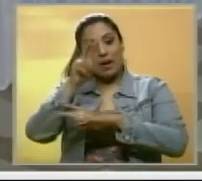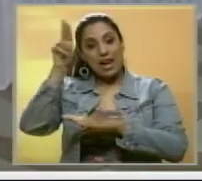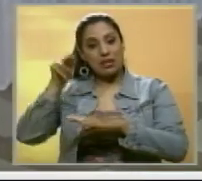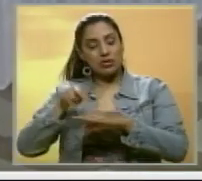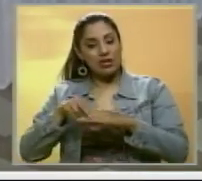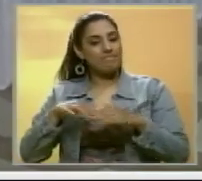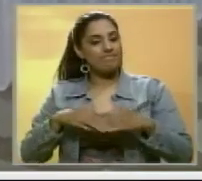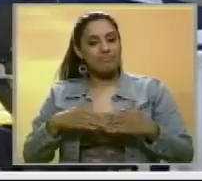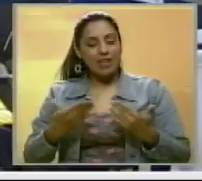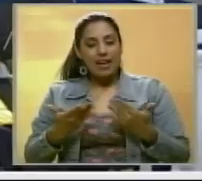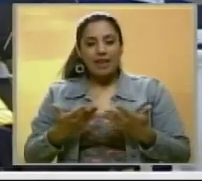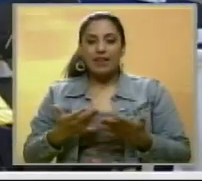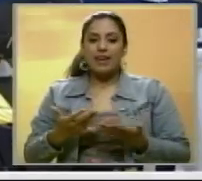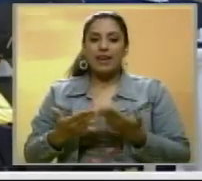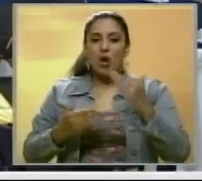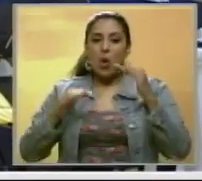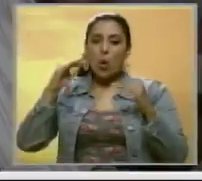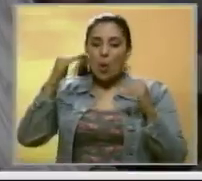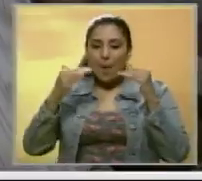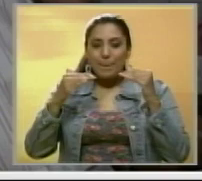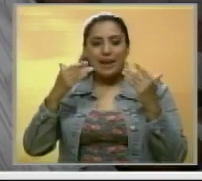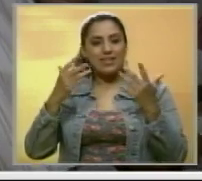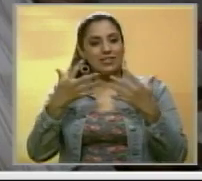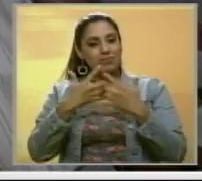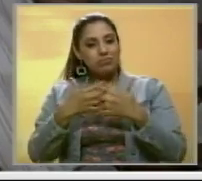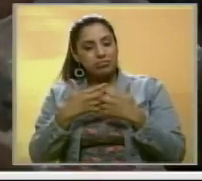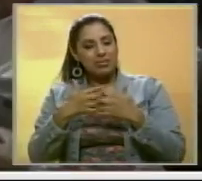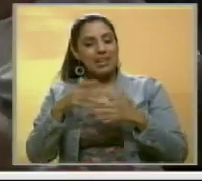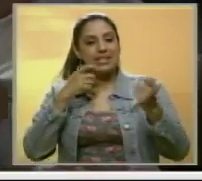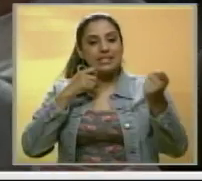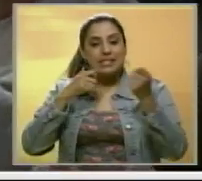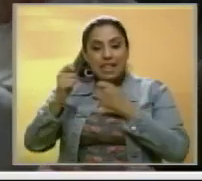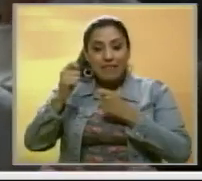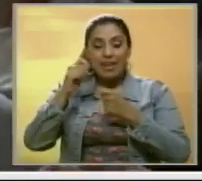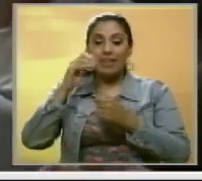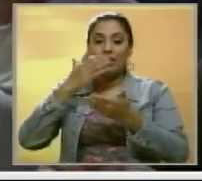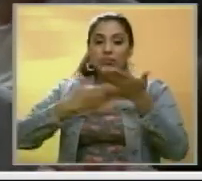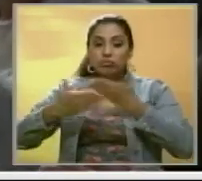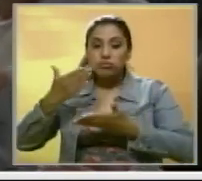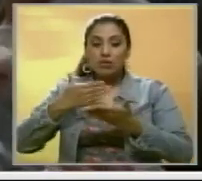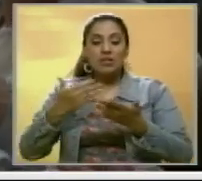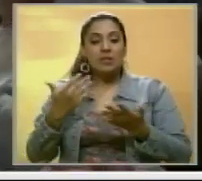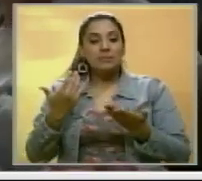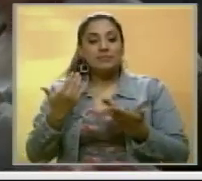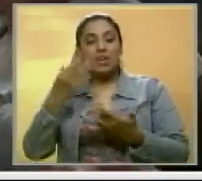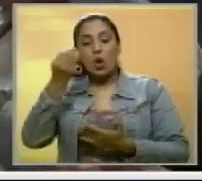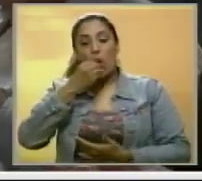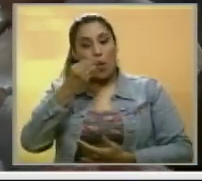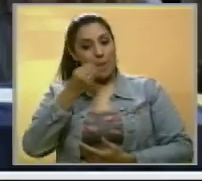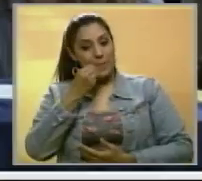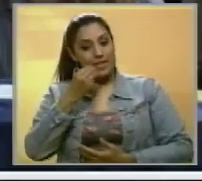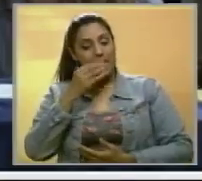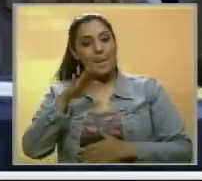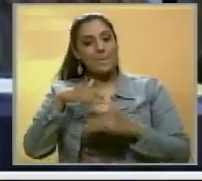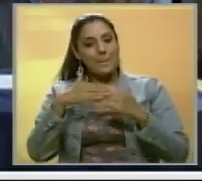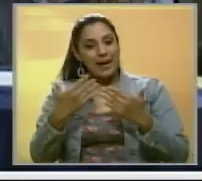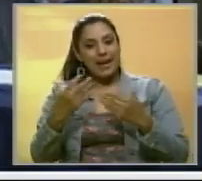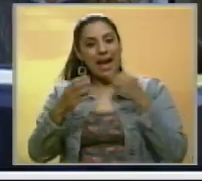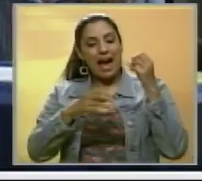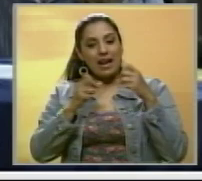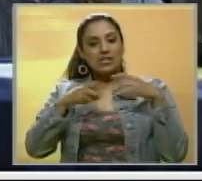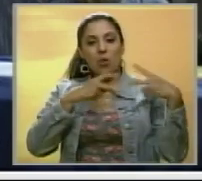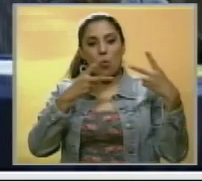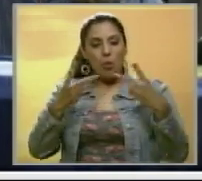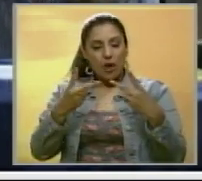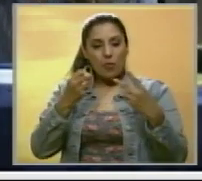nacional relativos a la producción, distribución y comercialización de alimentos para finalmente hacer